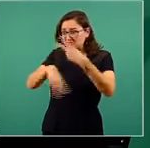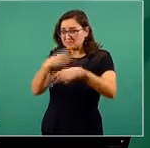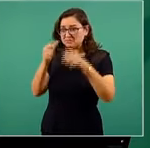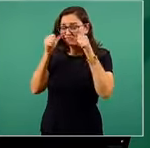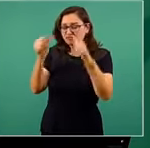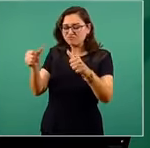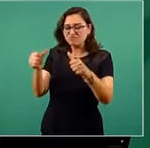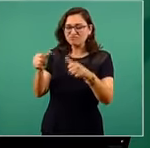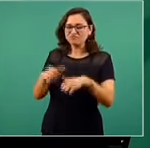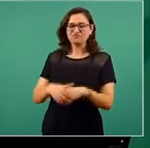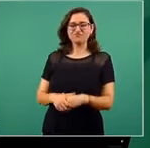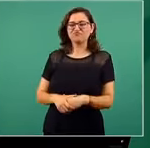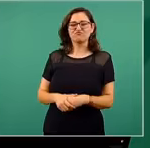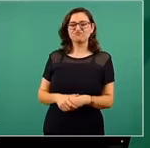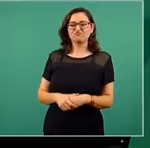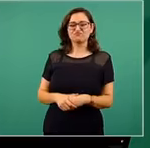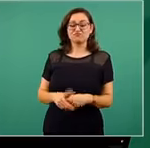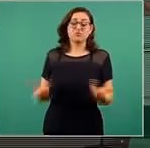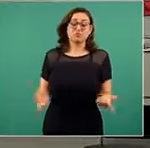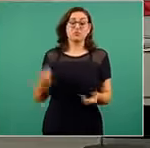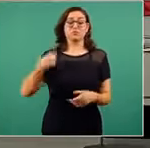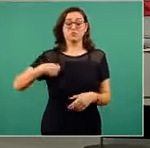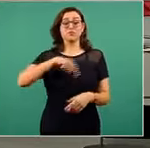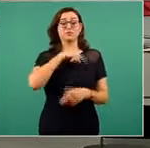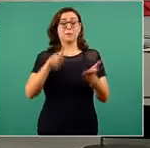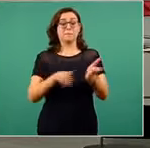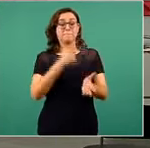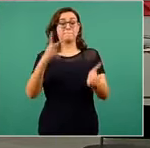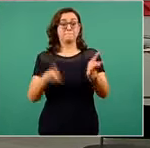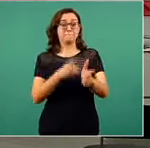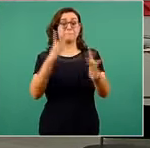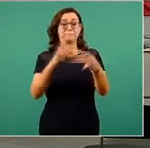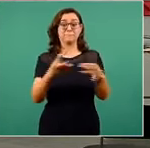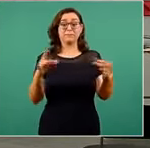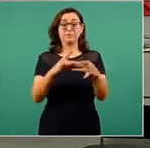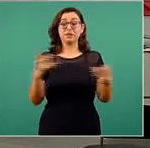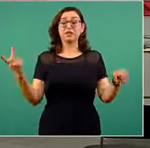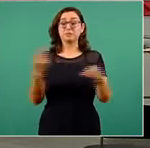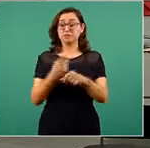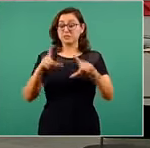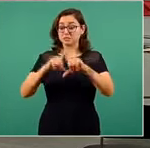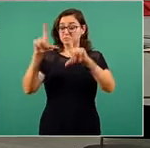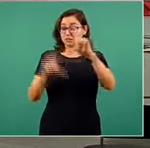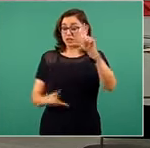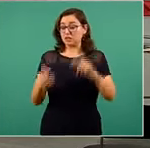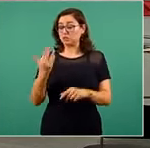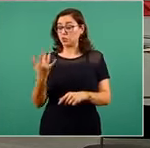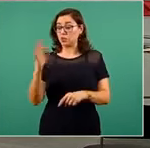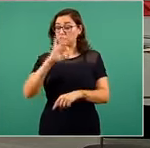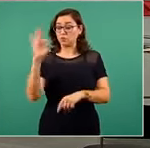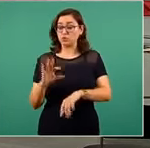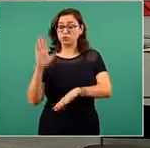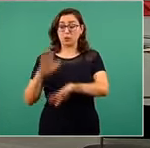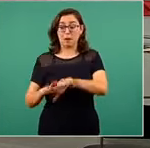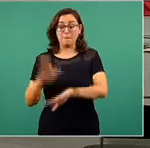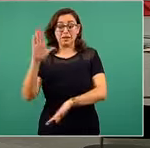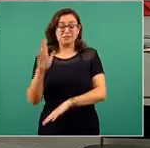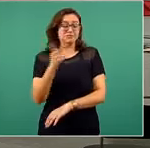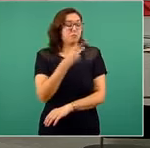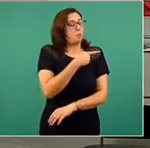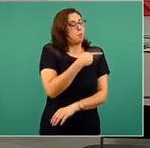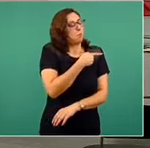esta conferencia lo hemos dicho en innumerables ocasiones, que más de la mitad del pueblo de México vive en condiciones